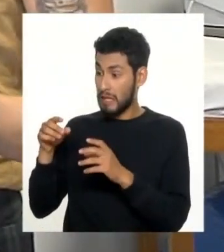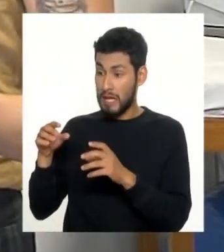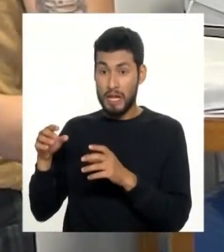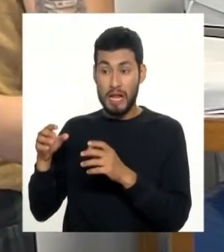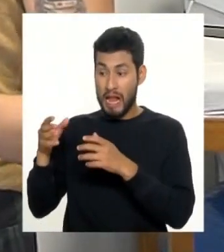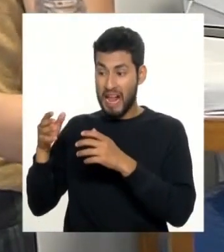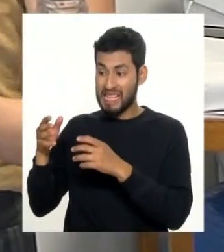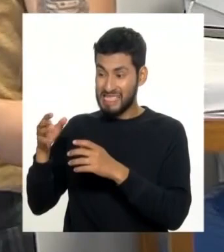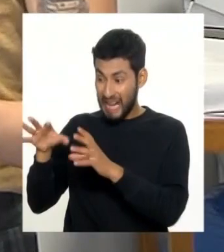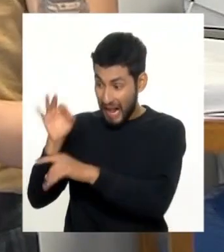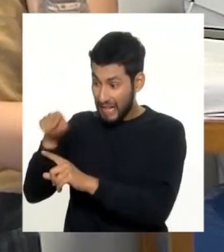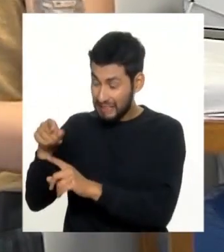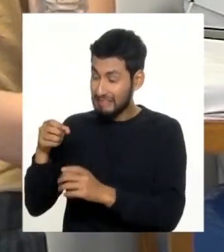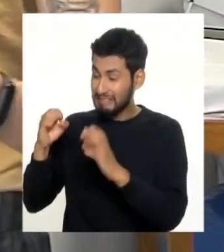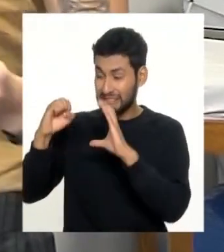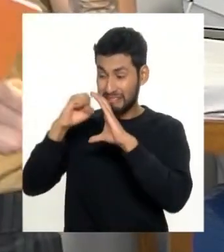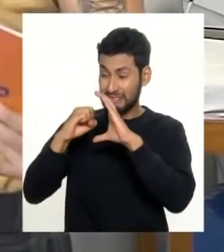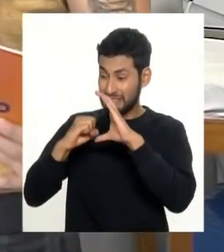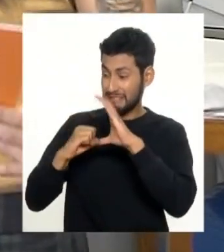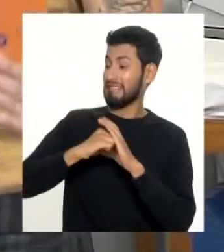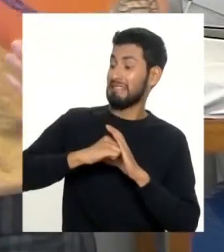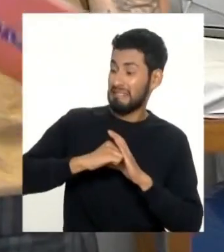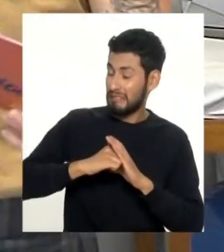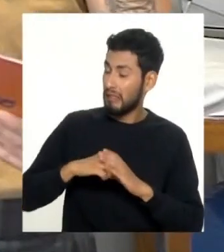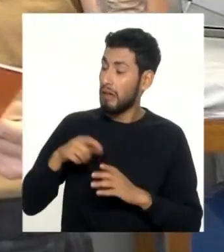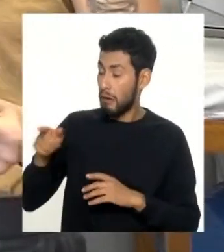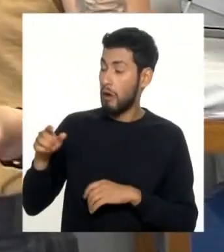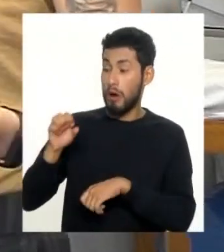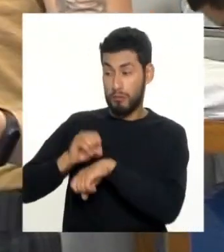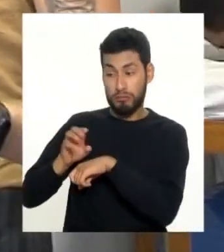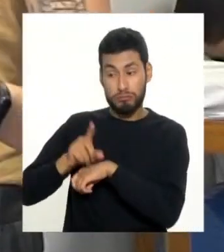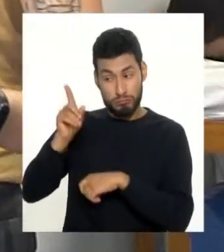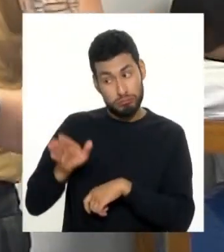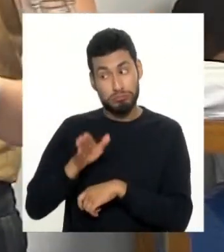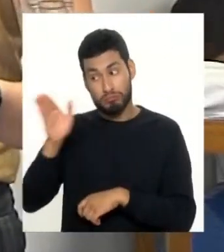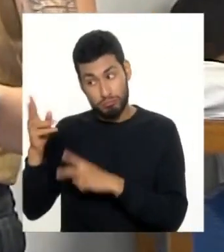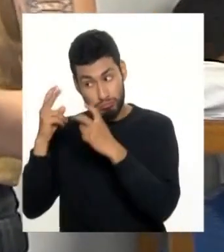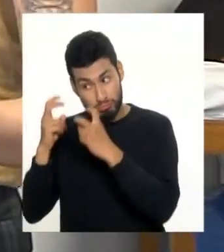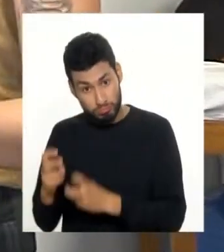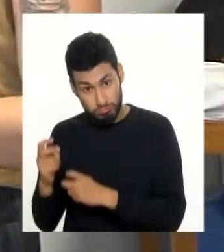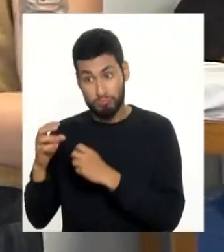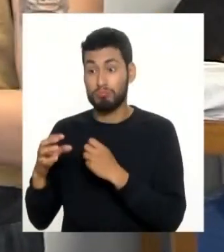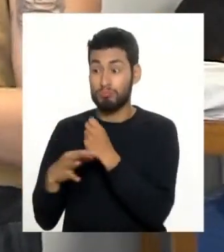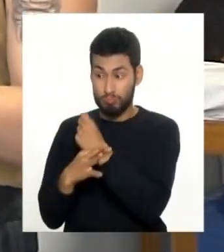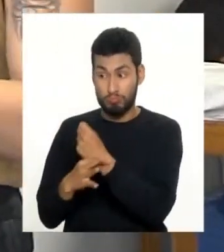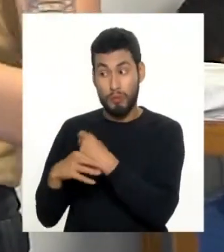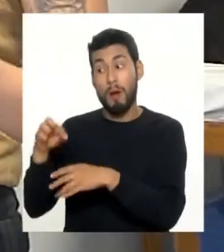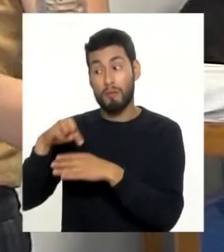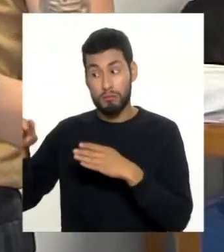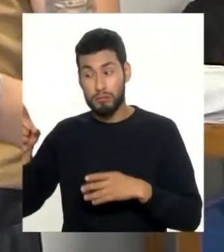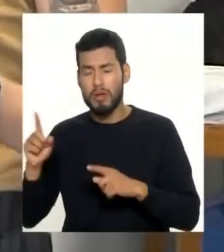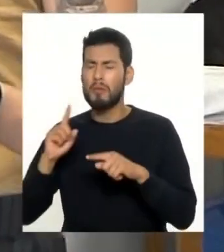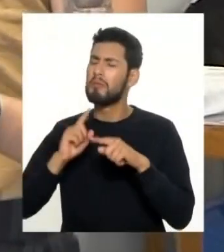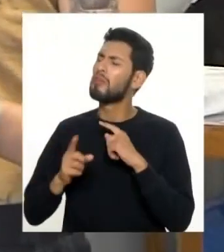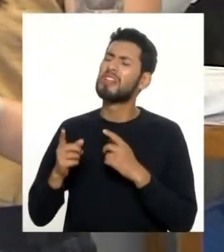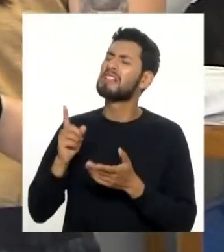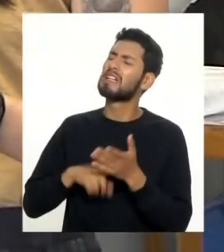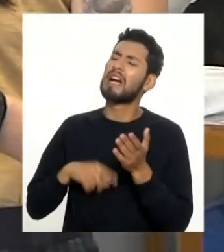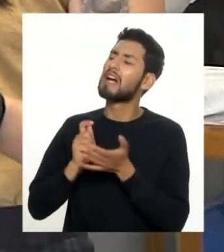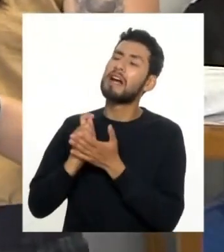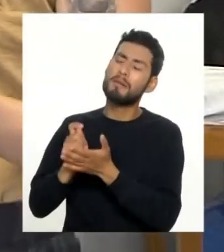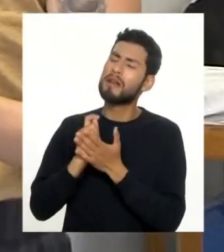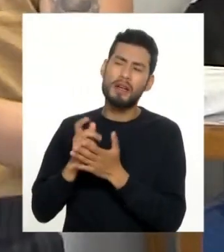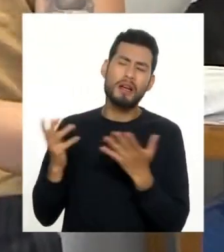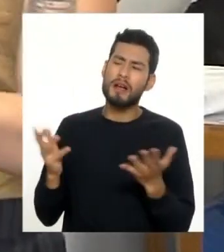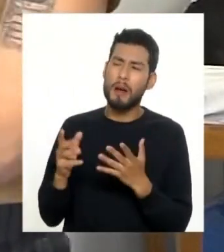presencia de una hernia, más allá de recomendarle que vaya a realizarse un diagnóstico clínico o médico, ¿qué es lo que sigue? ¿Qué terapia